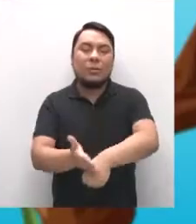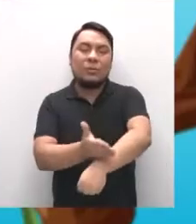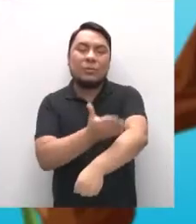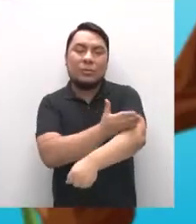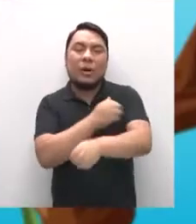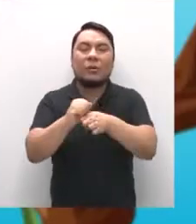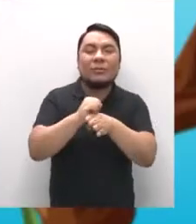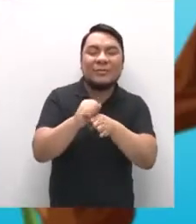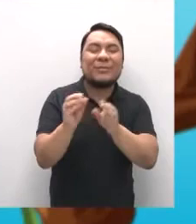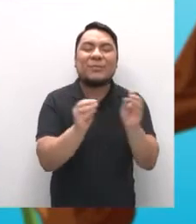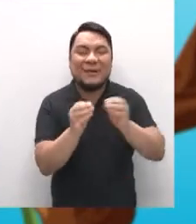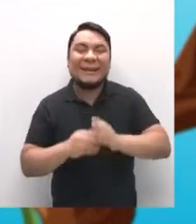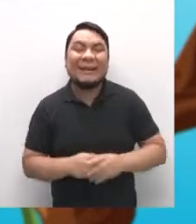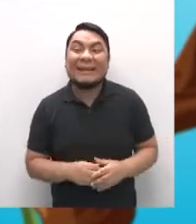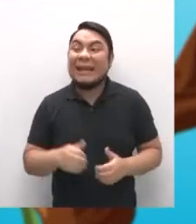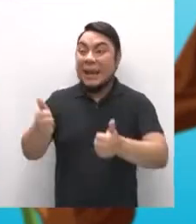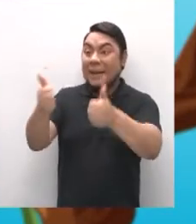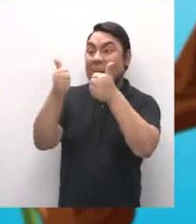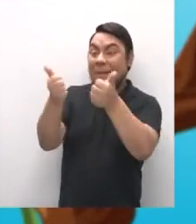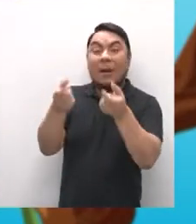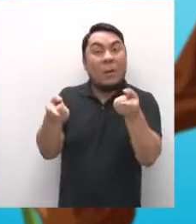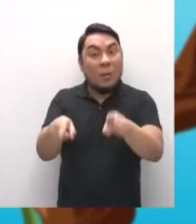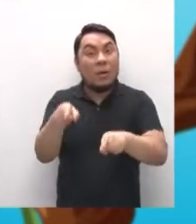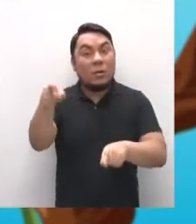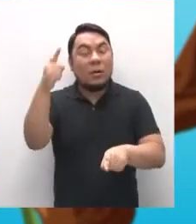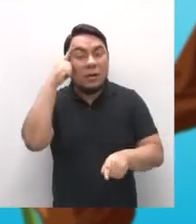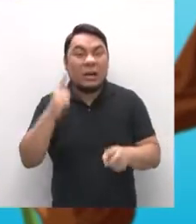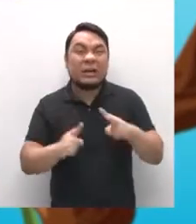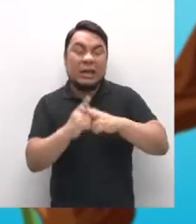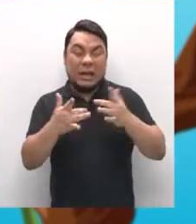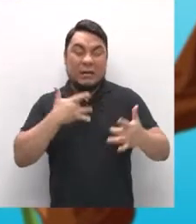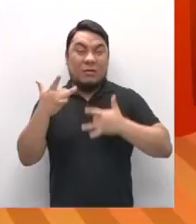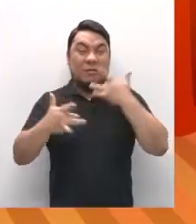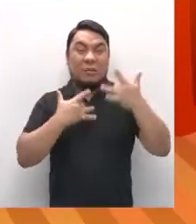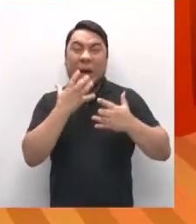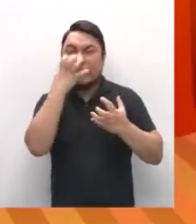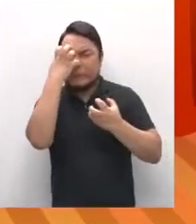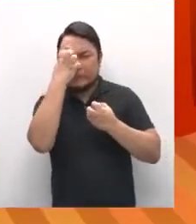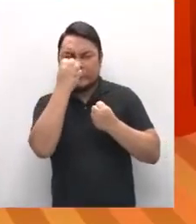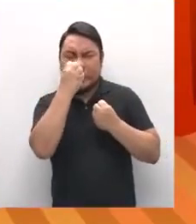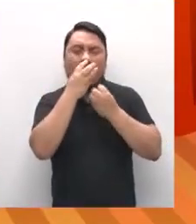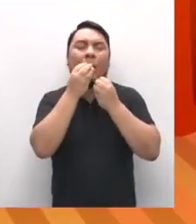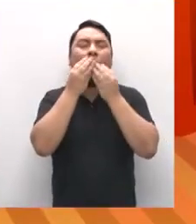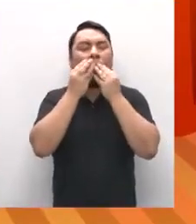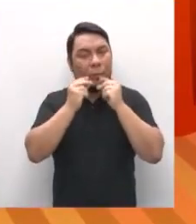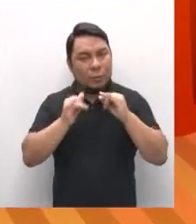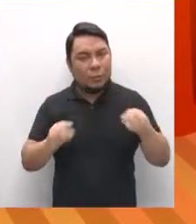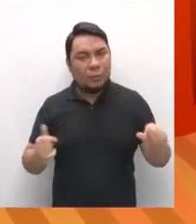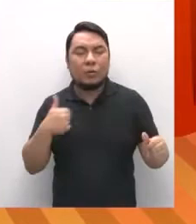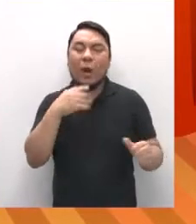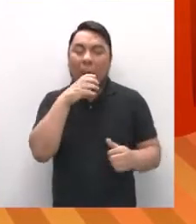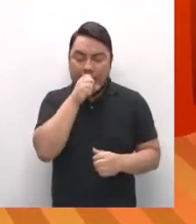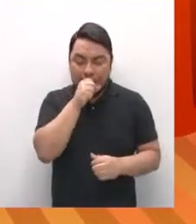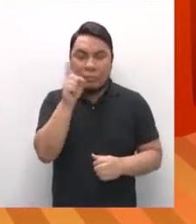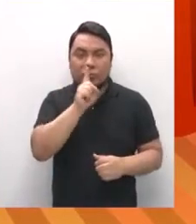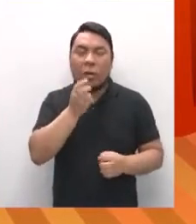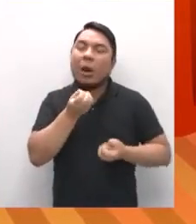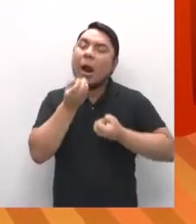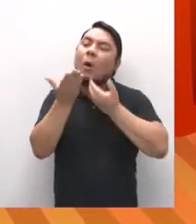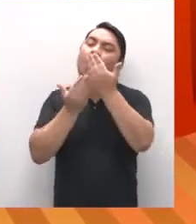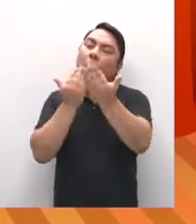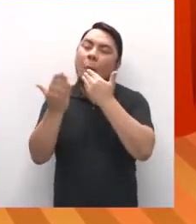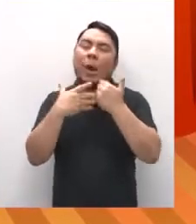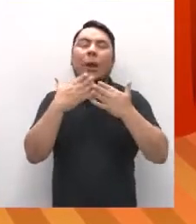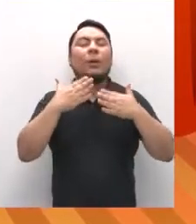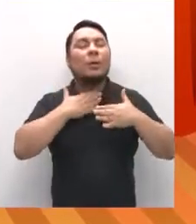práctica. ¡Bien dicho! Y cada vez que aparezca una emoción que no te guste, podemos hablar sobre ello, respirar profundo o